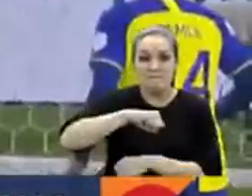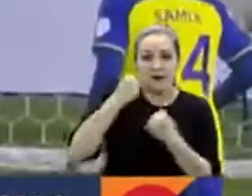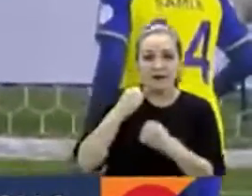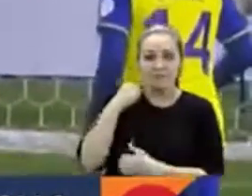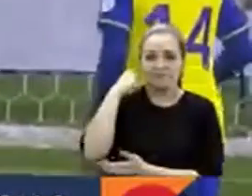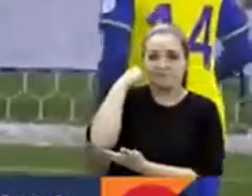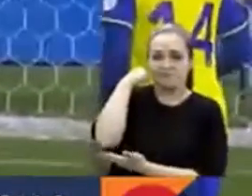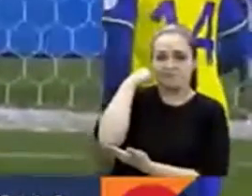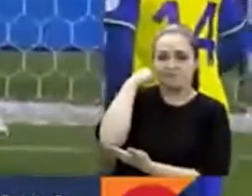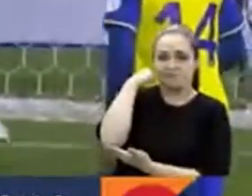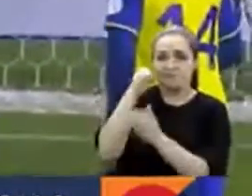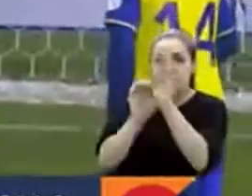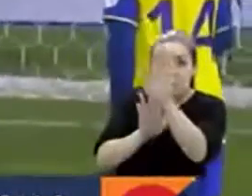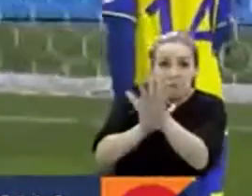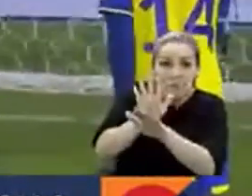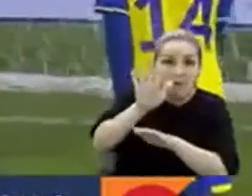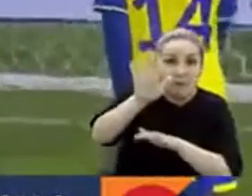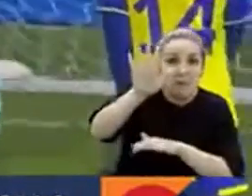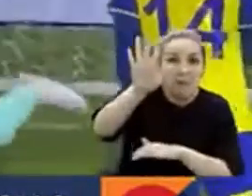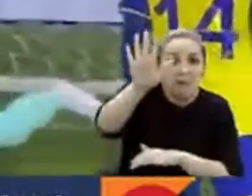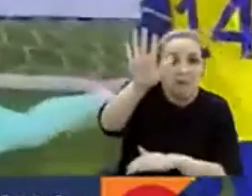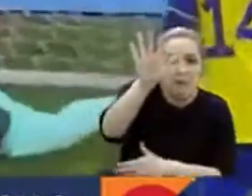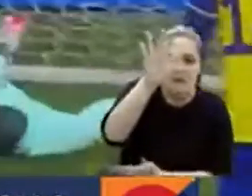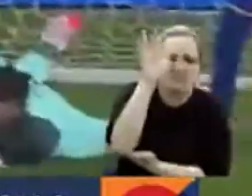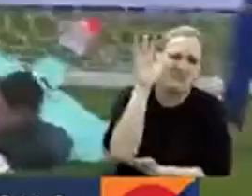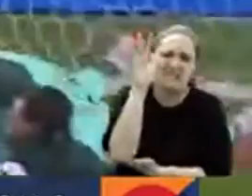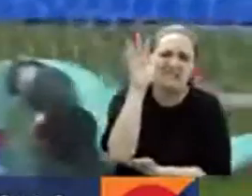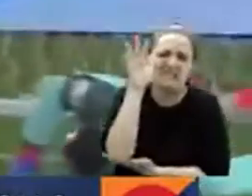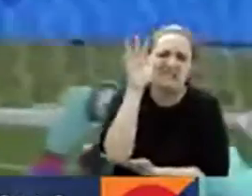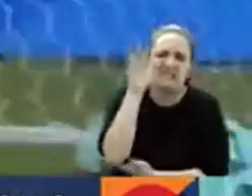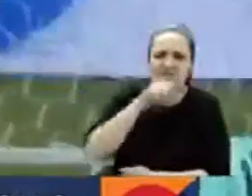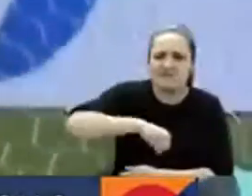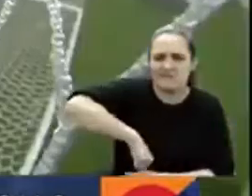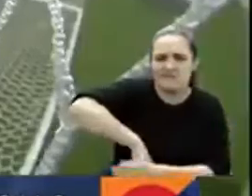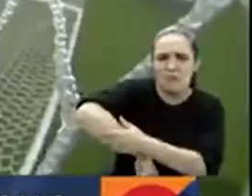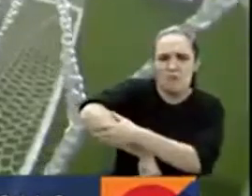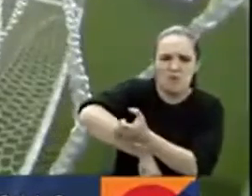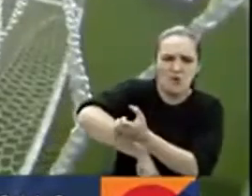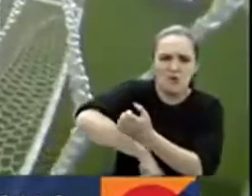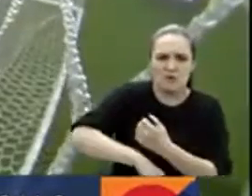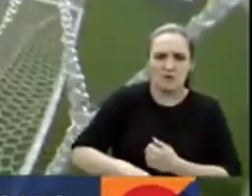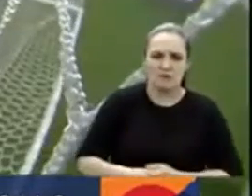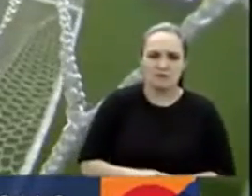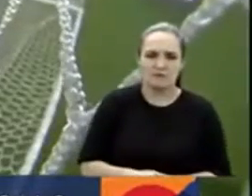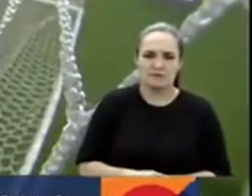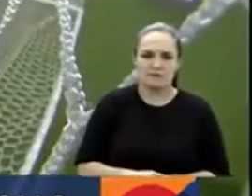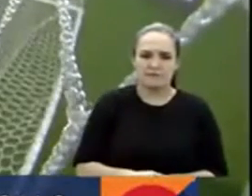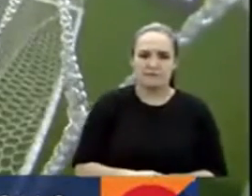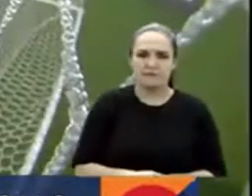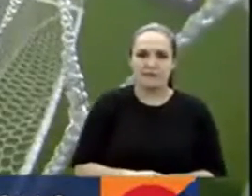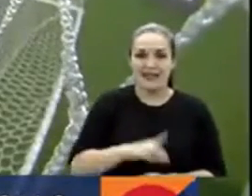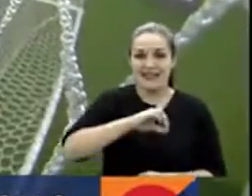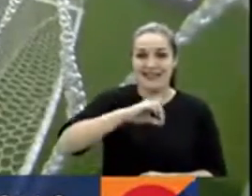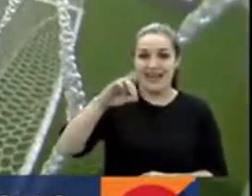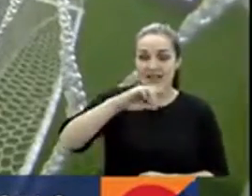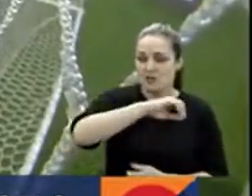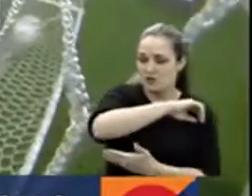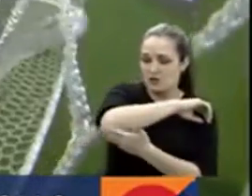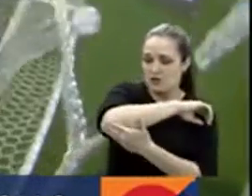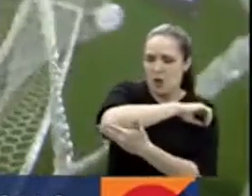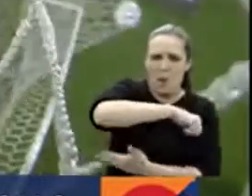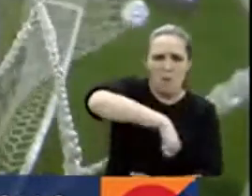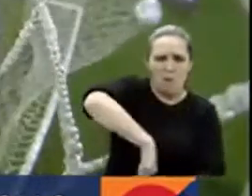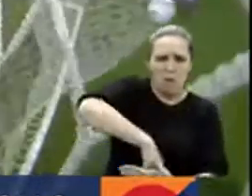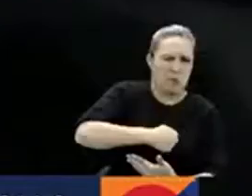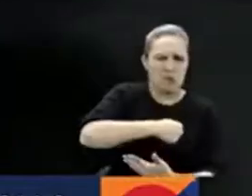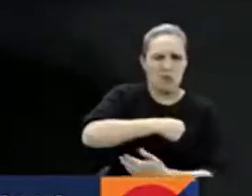Quiere evitar el gol despejando la pelota, pero no le acierta al esférico. Y en la caída se nota claramente cómo su codo derecho recibe todo el impacto